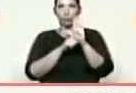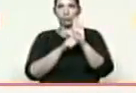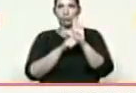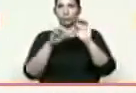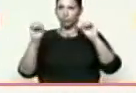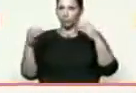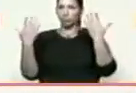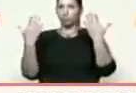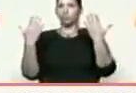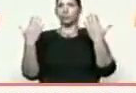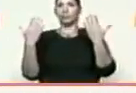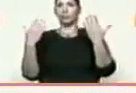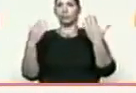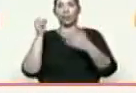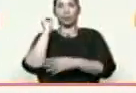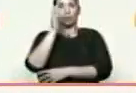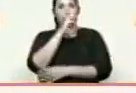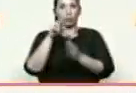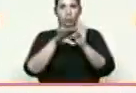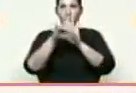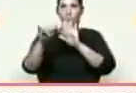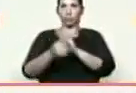la Asamblea Nacional Constituyente.